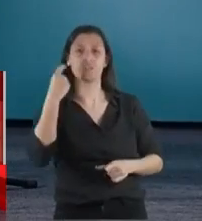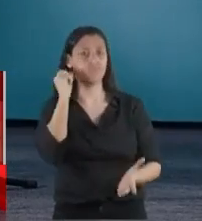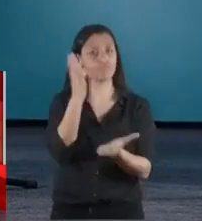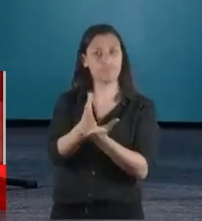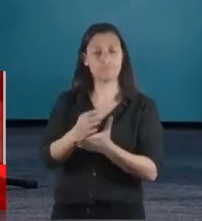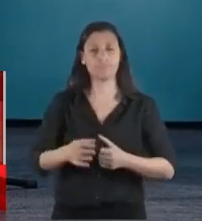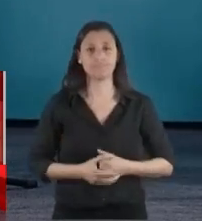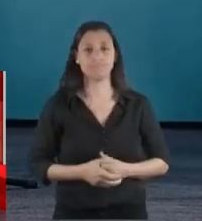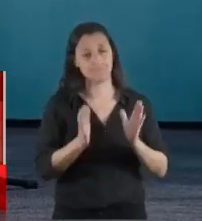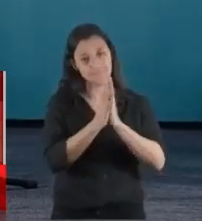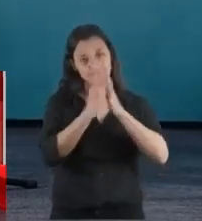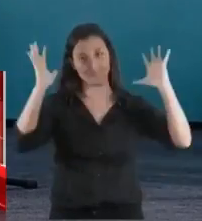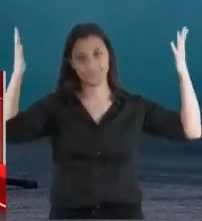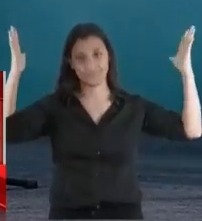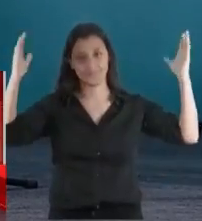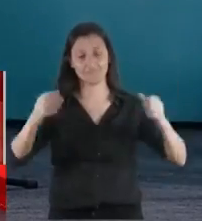demanden.